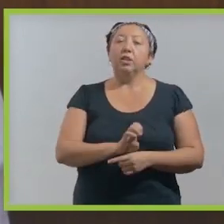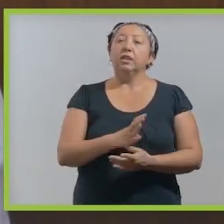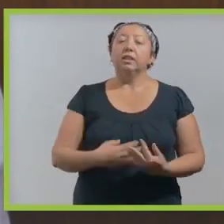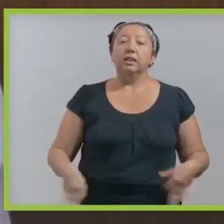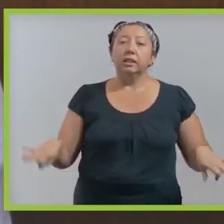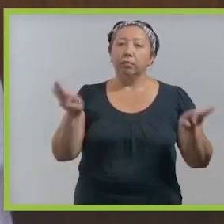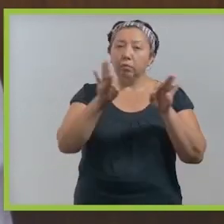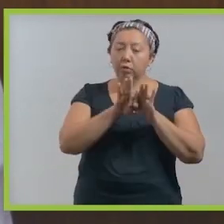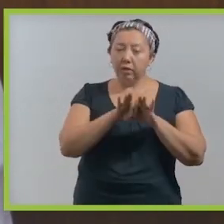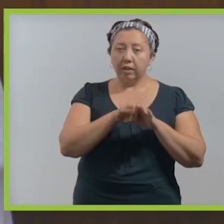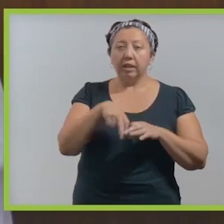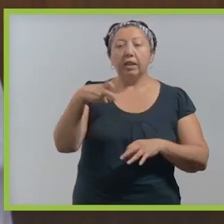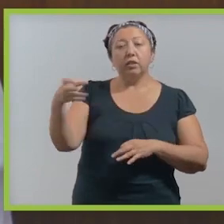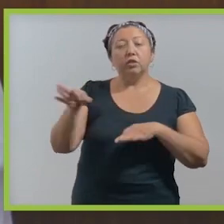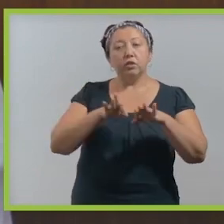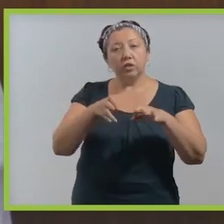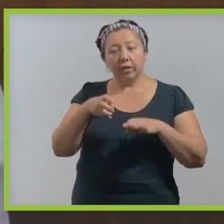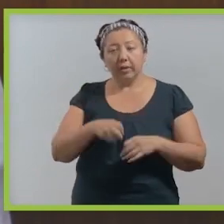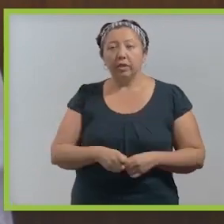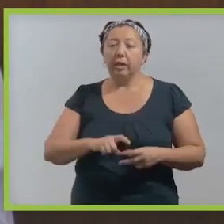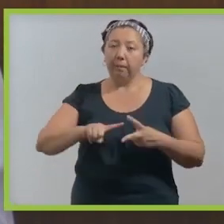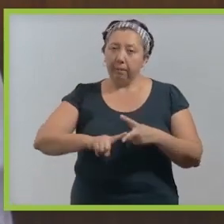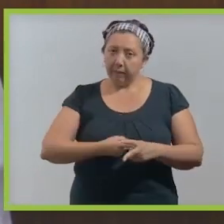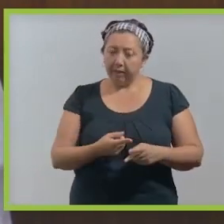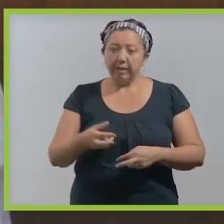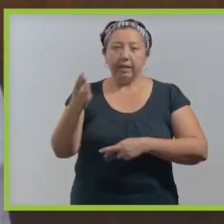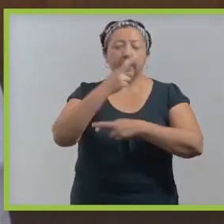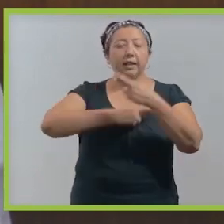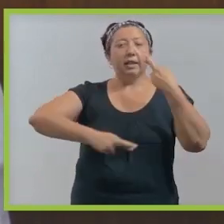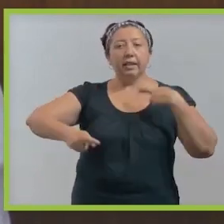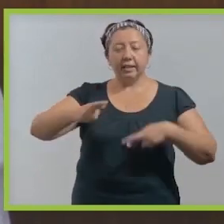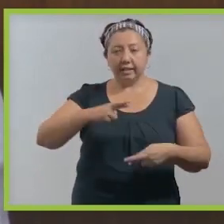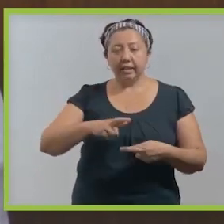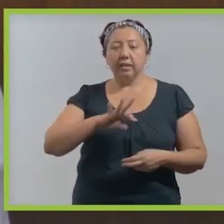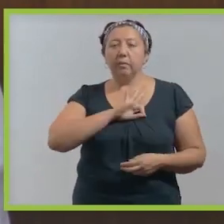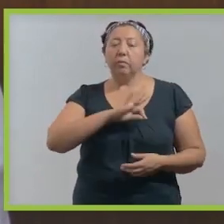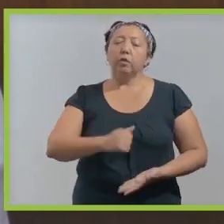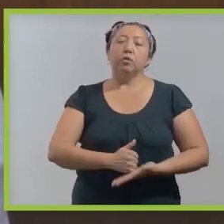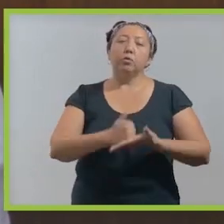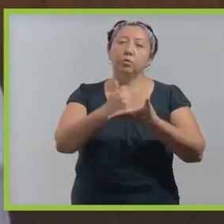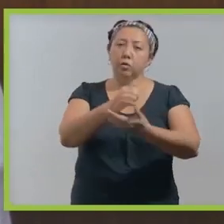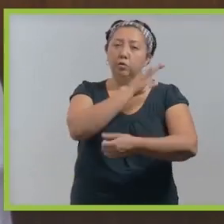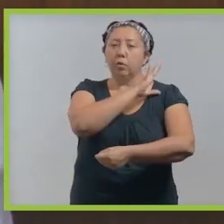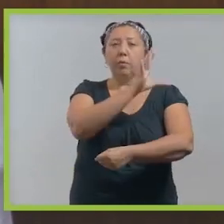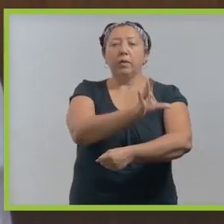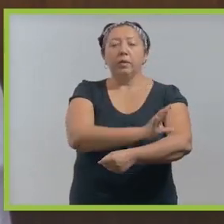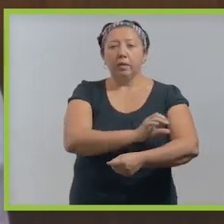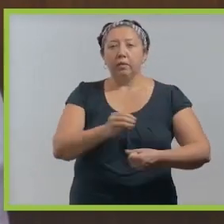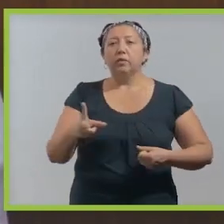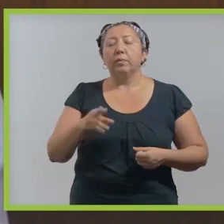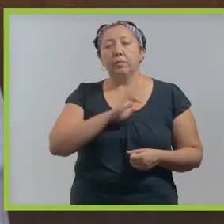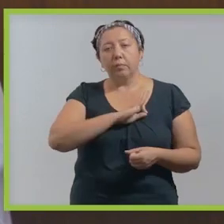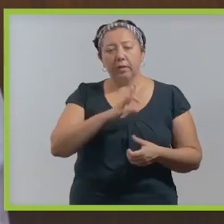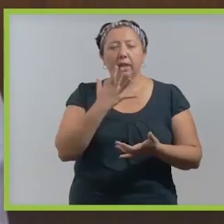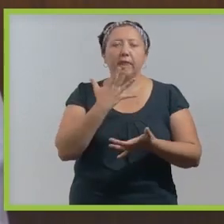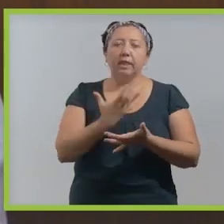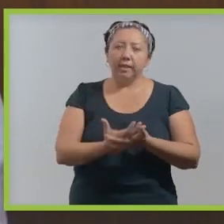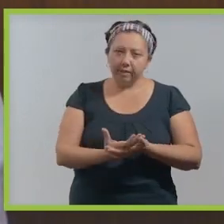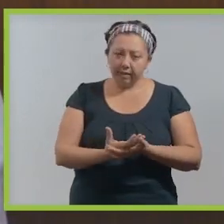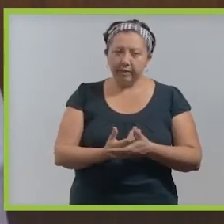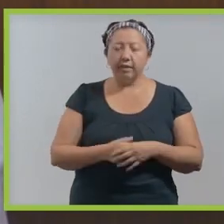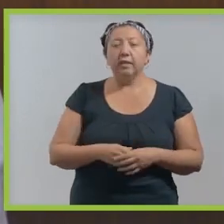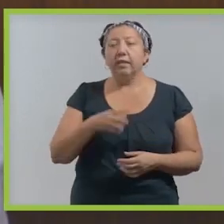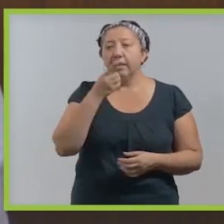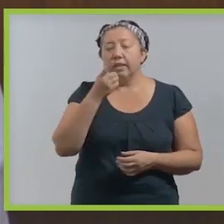es importante que aquellos trabajadores empiecen a regresar poco a poco para poder apoyar a sus compañeros, para que sus compañeros puedan descansar,